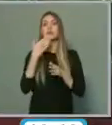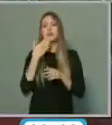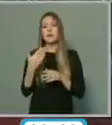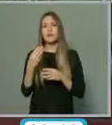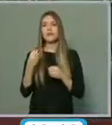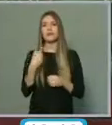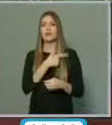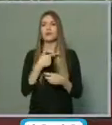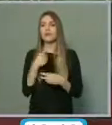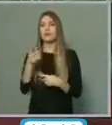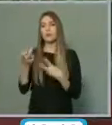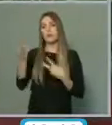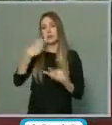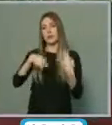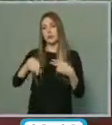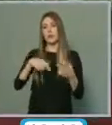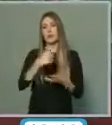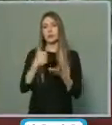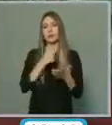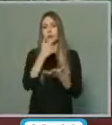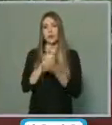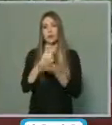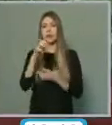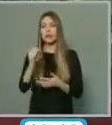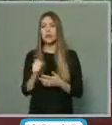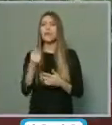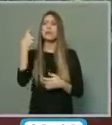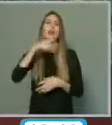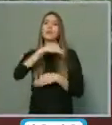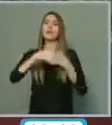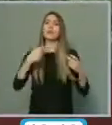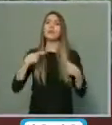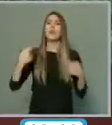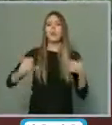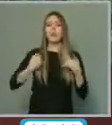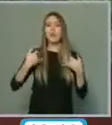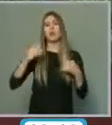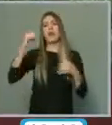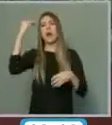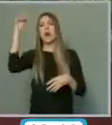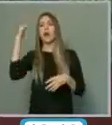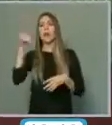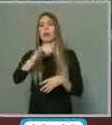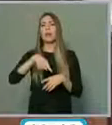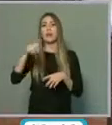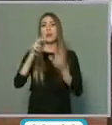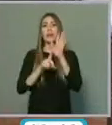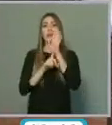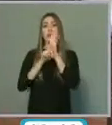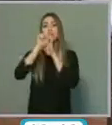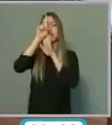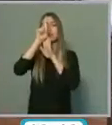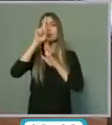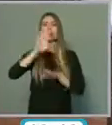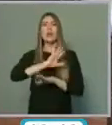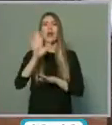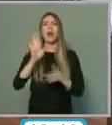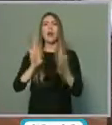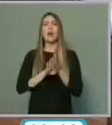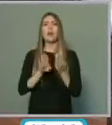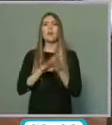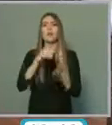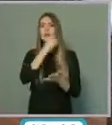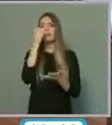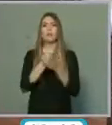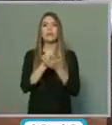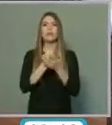Y efectivamente, para todas las personas, para todos los jóvenes, adultos, este lanzamiento pues ya marcó de verdad un